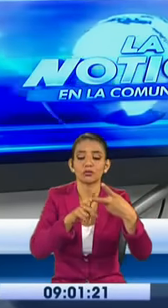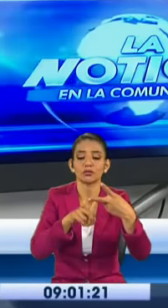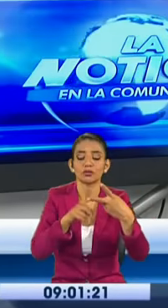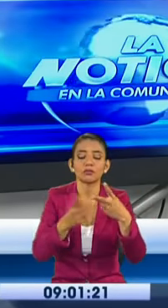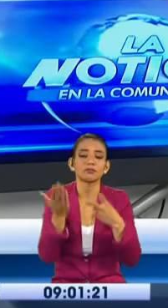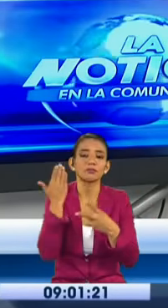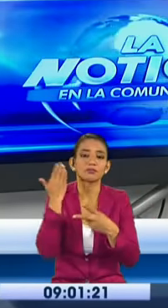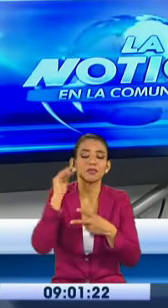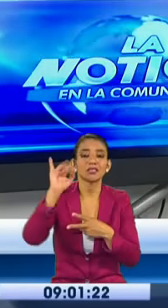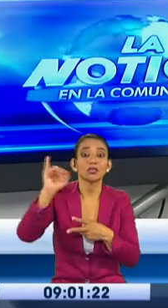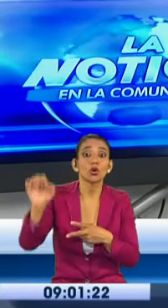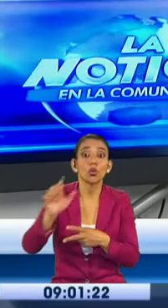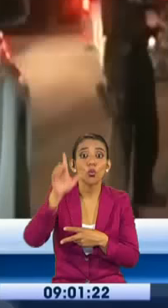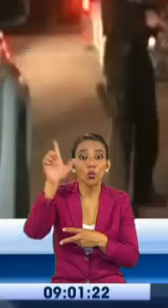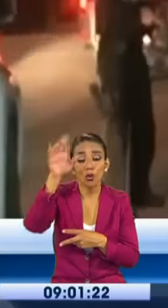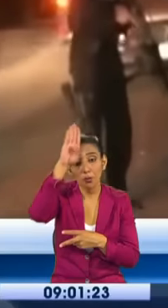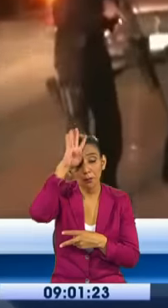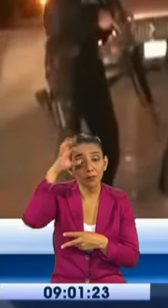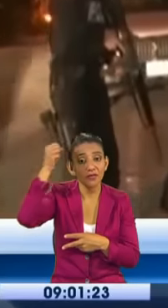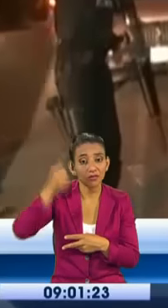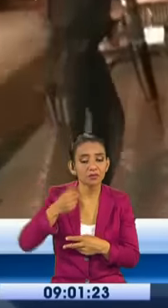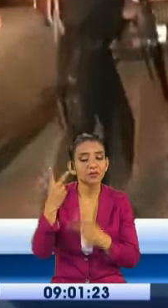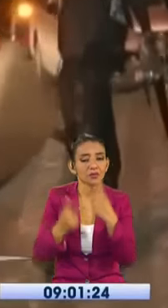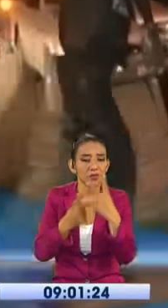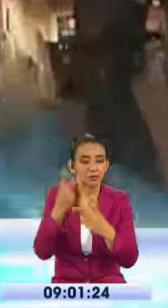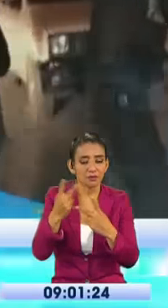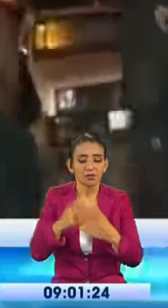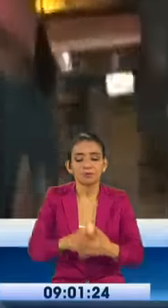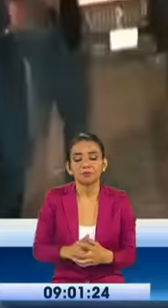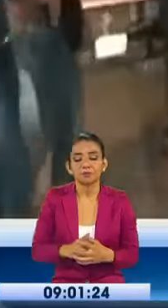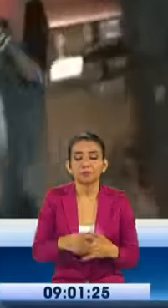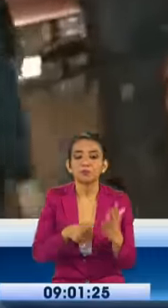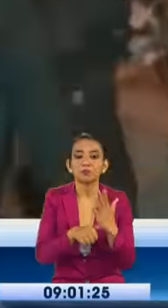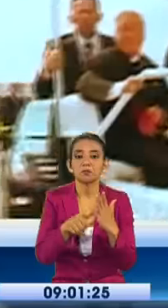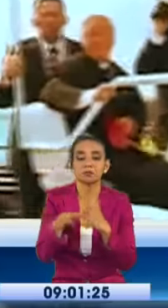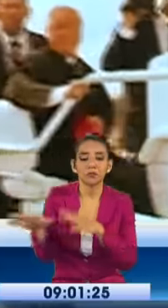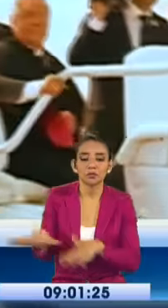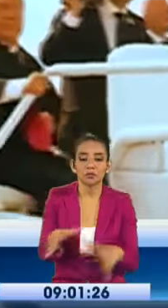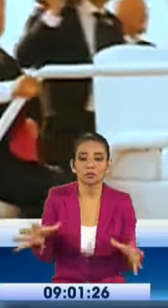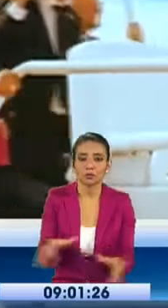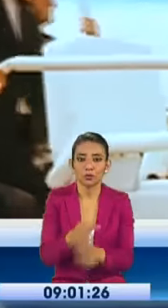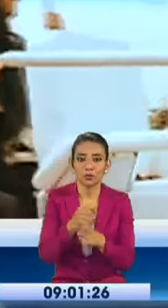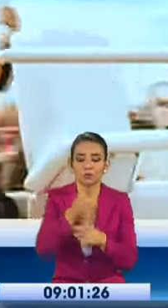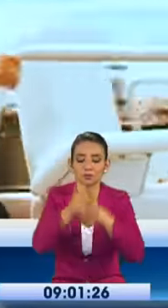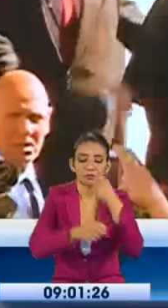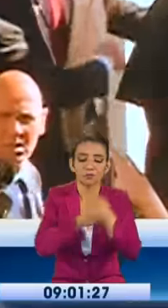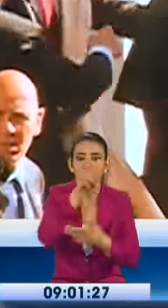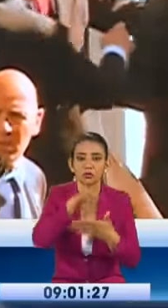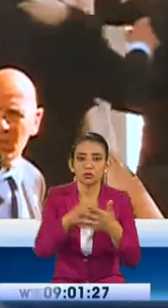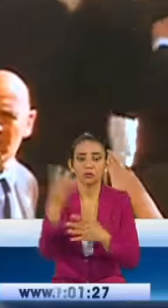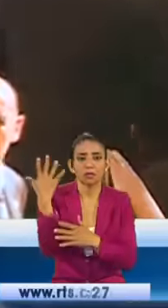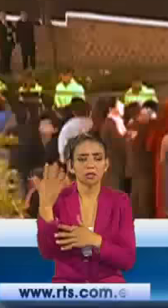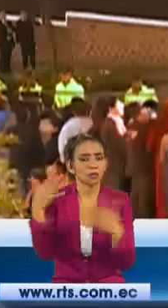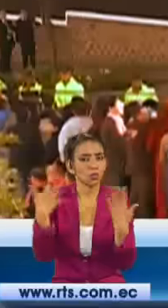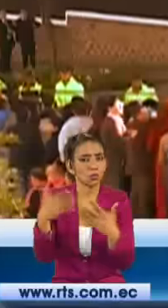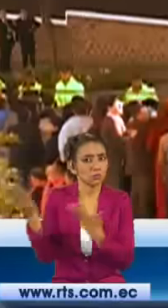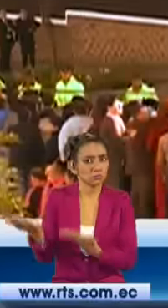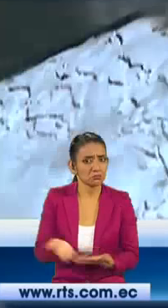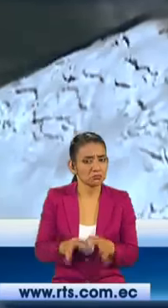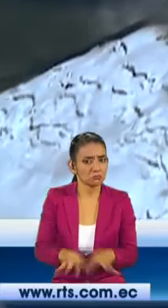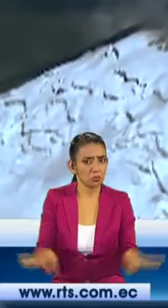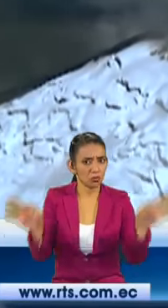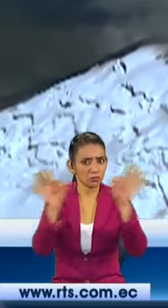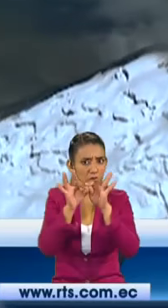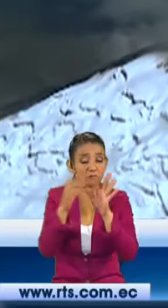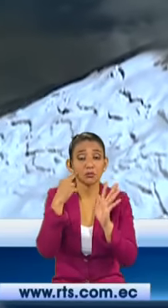Francisco el pasado 5 de julio. El Ministerio Coordinador de Seguridad cierra el 2015 lleno de eventos importantes. El